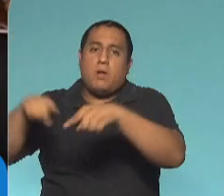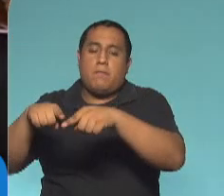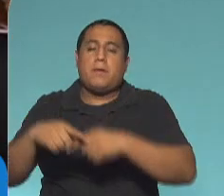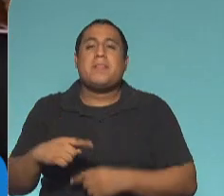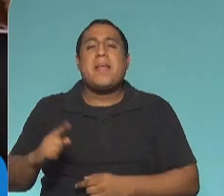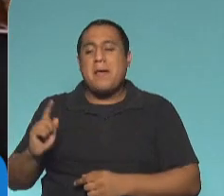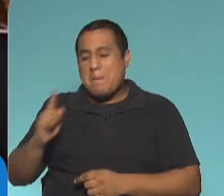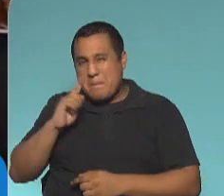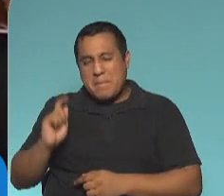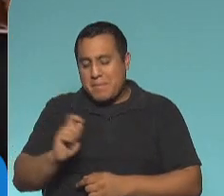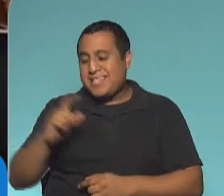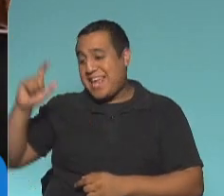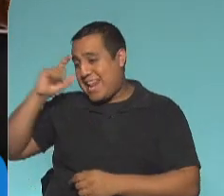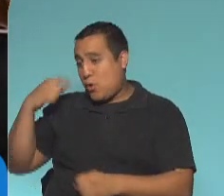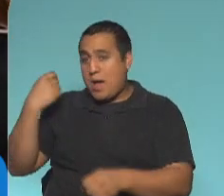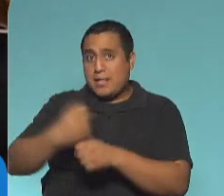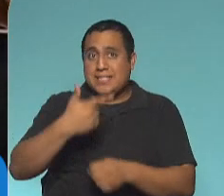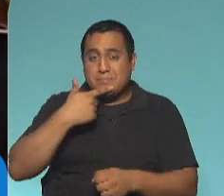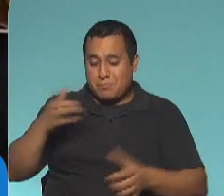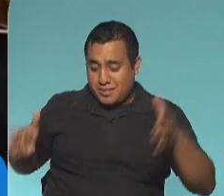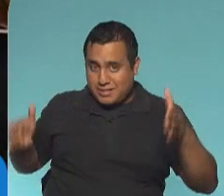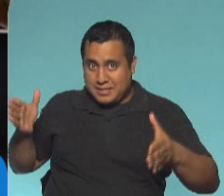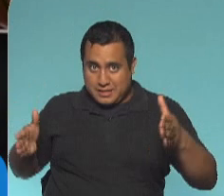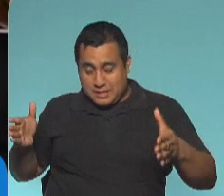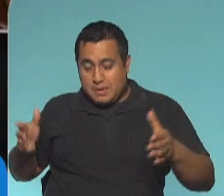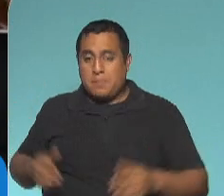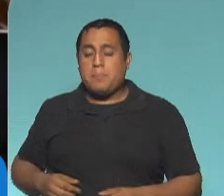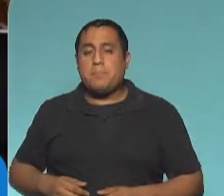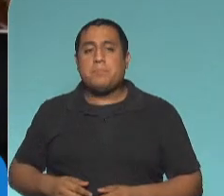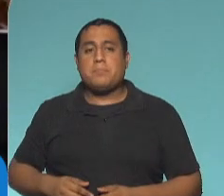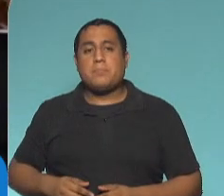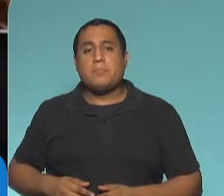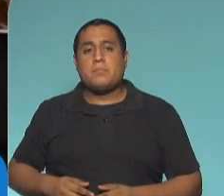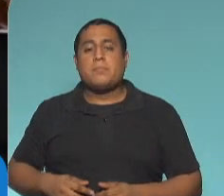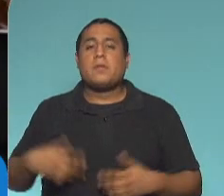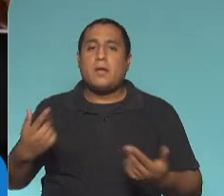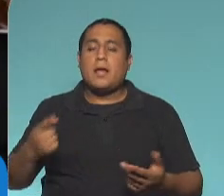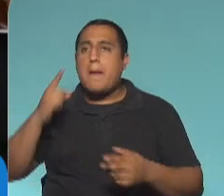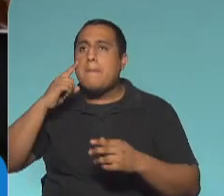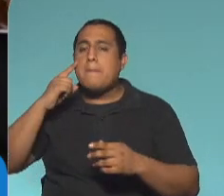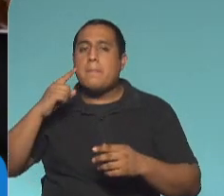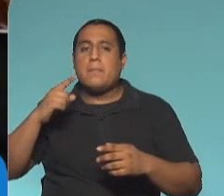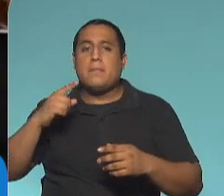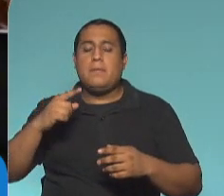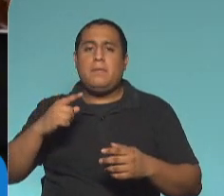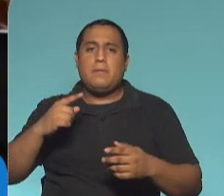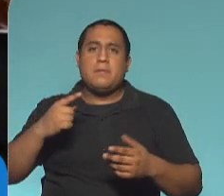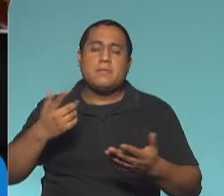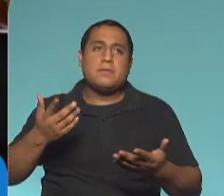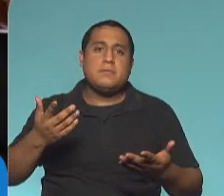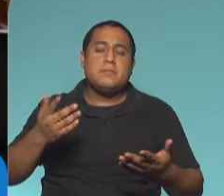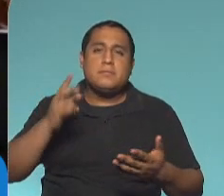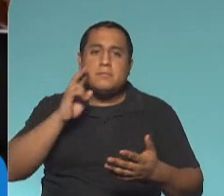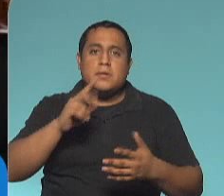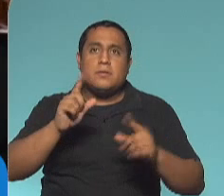de enero a septiembre, es cuando se va planificando el número, se va observando el número